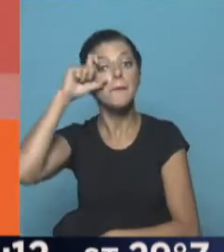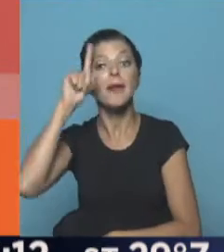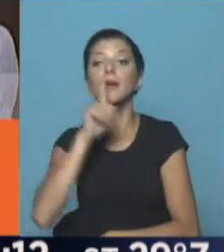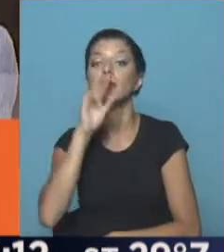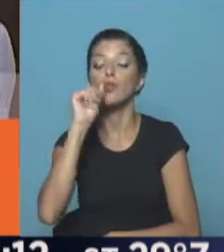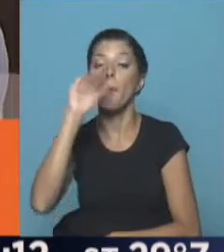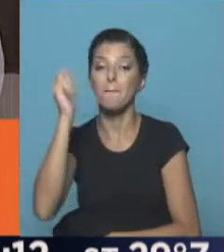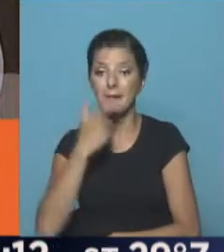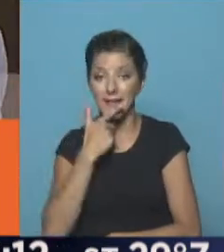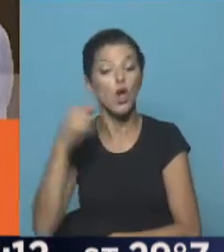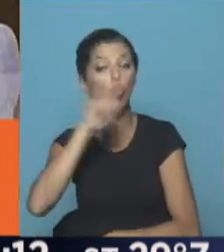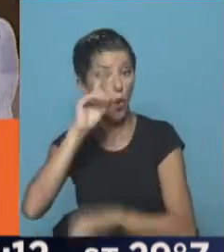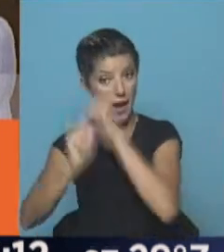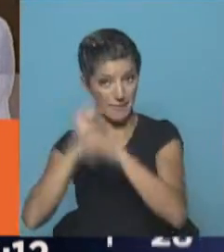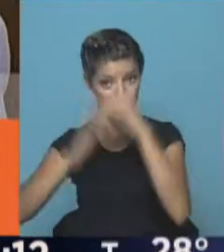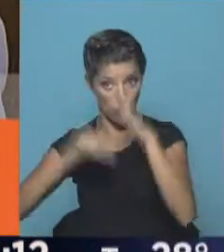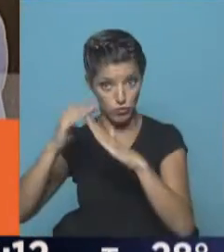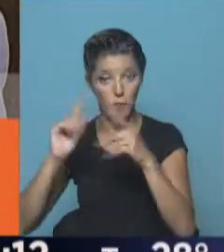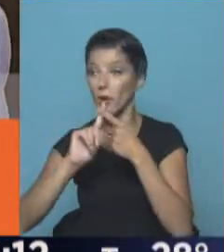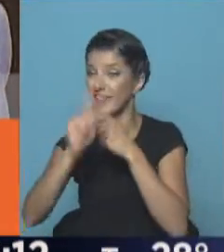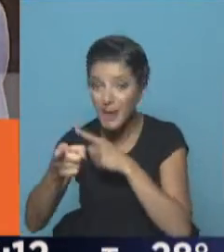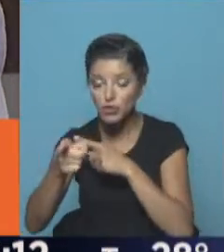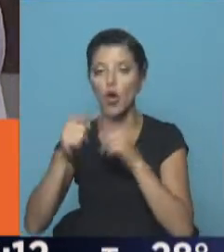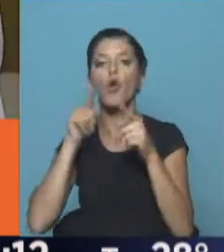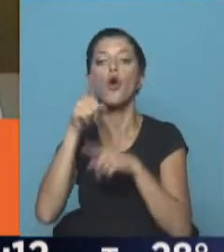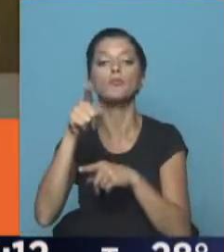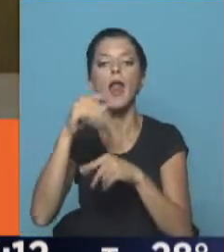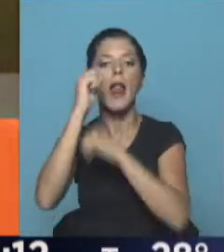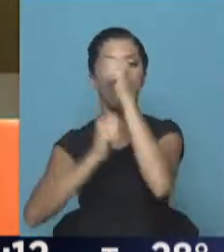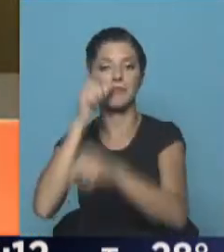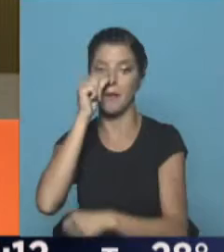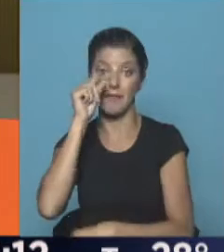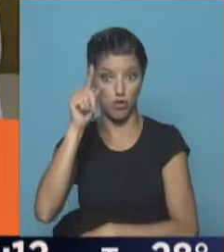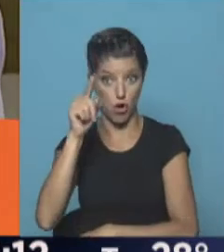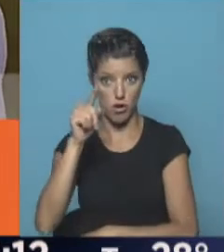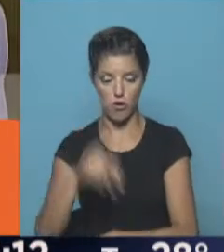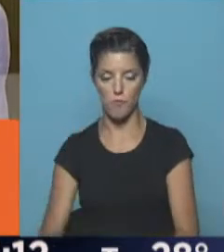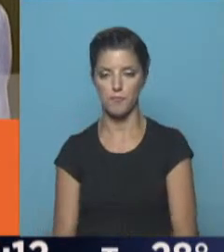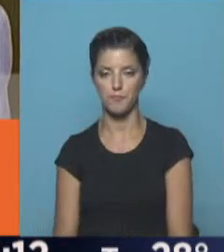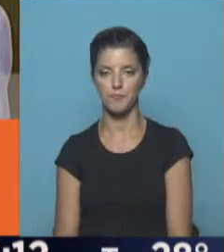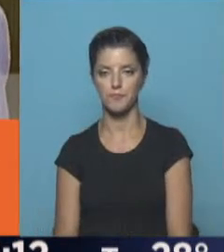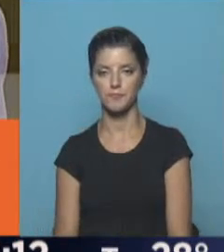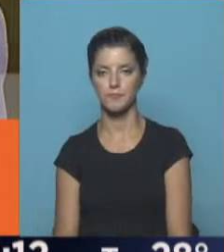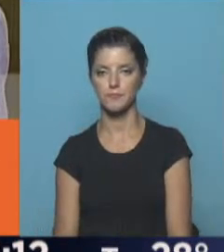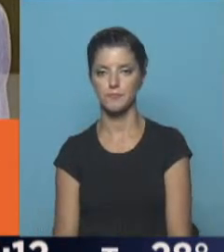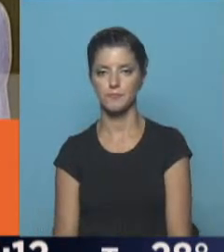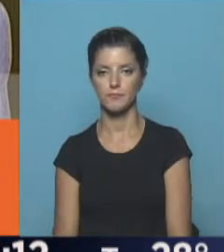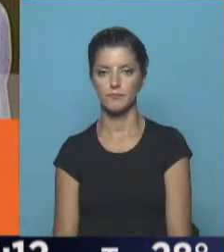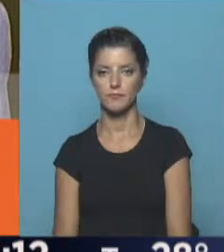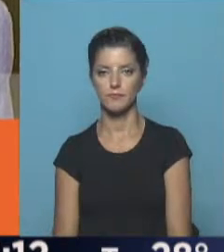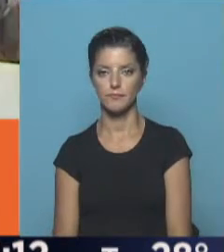a las constructoras que también pero directamente a petrobras pues generalmente activados